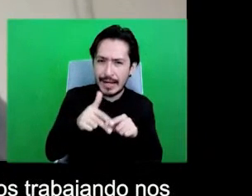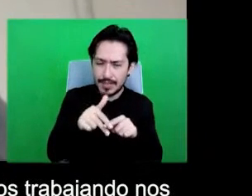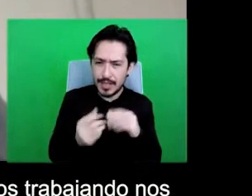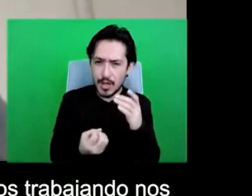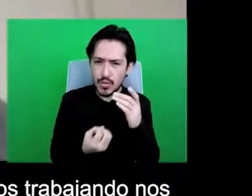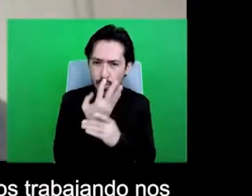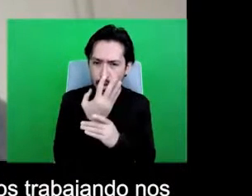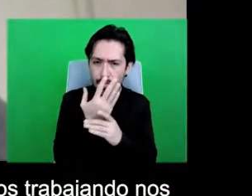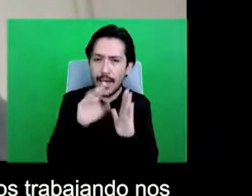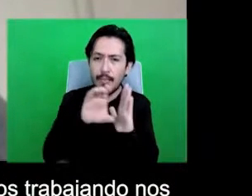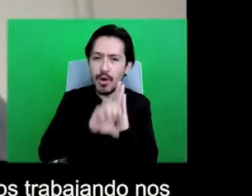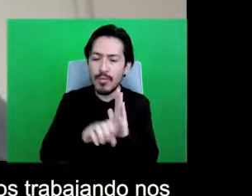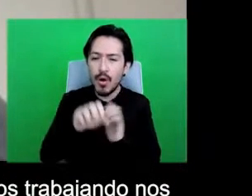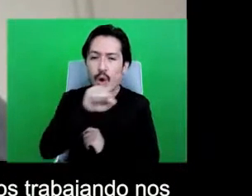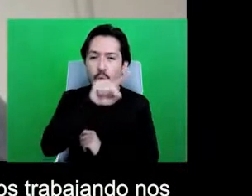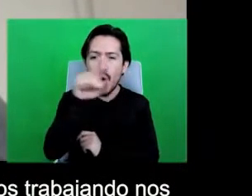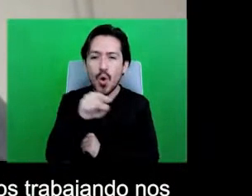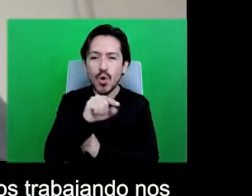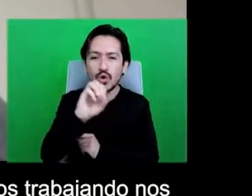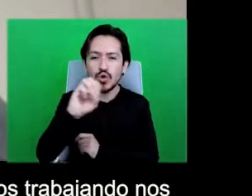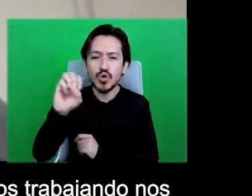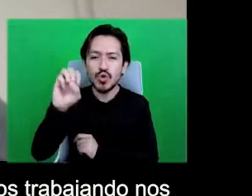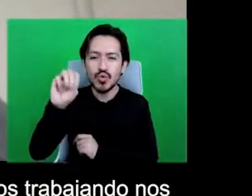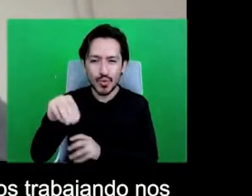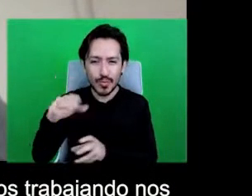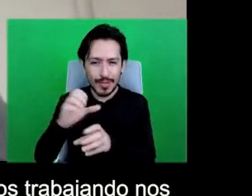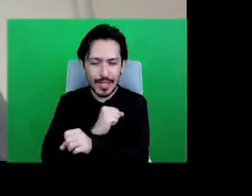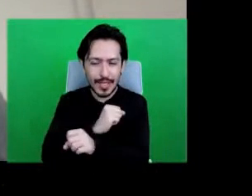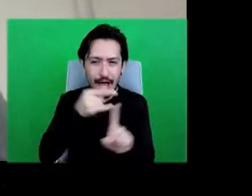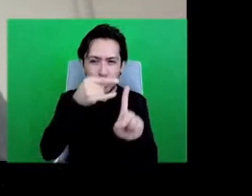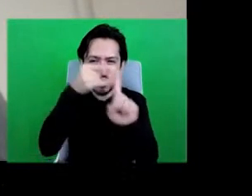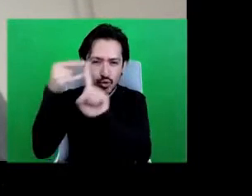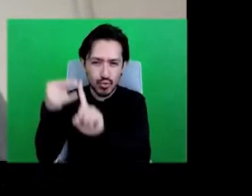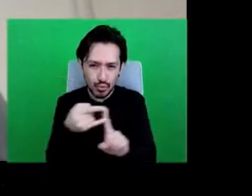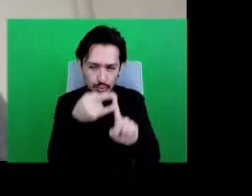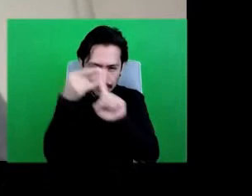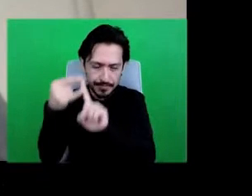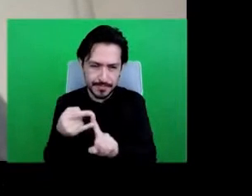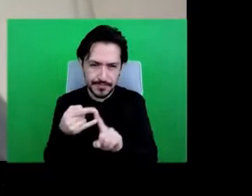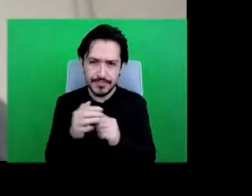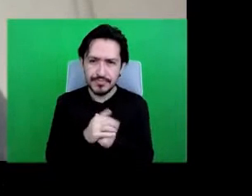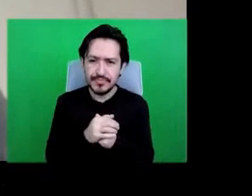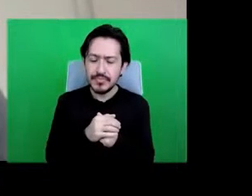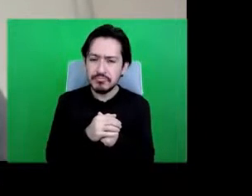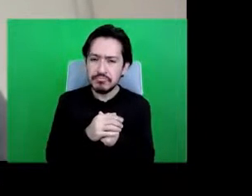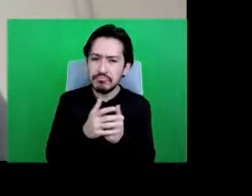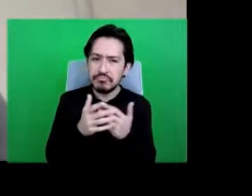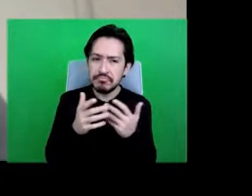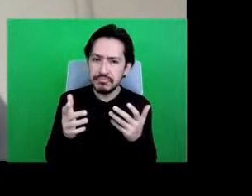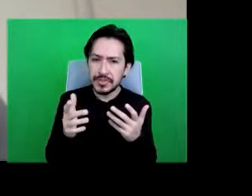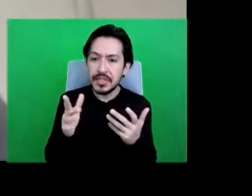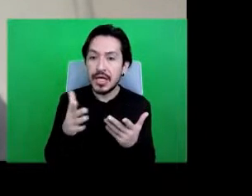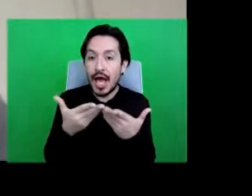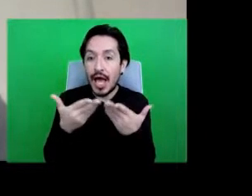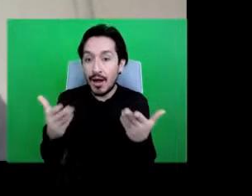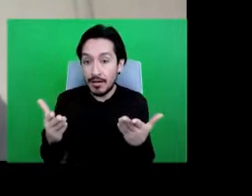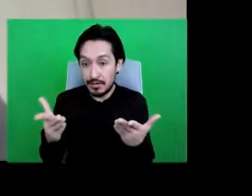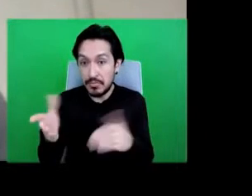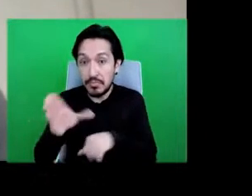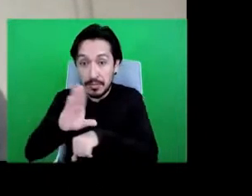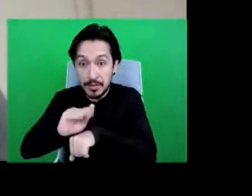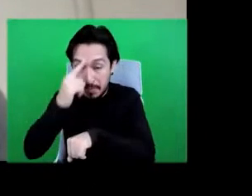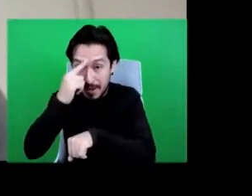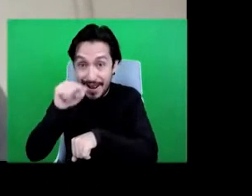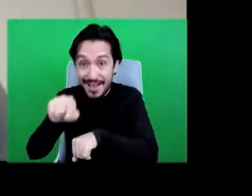y estas herramientas que fuimos trabajando nos permiten tener subtítulos, nos permiten tener otro tipo de intérpretes de lenguas de señas mexicanas,